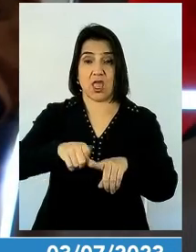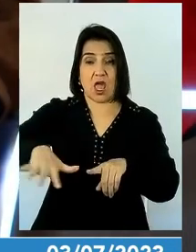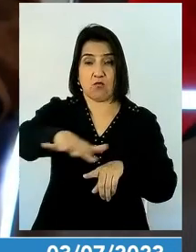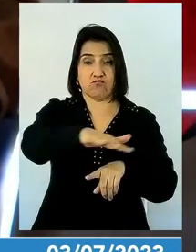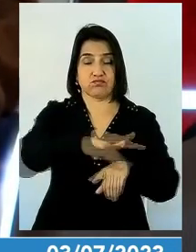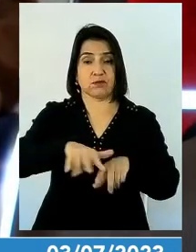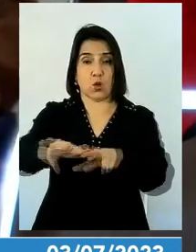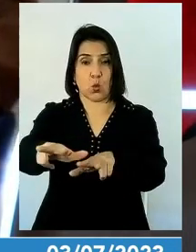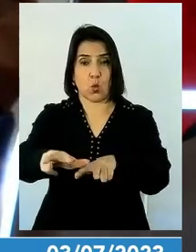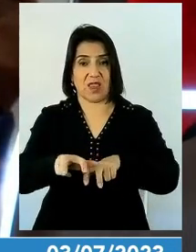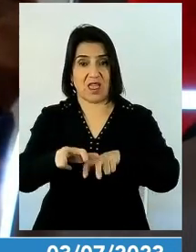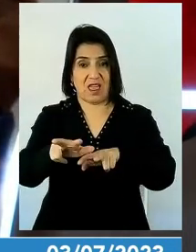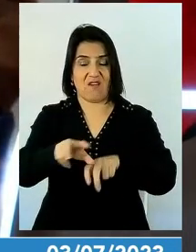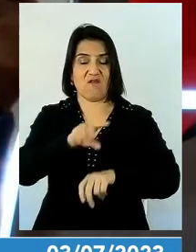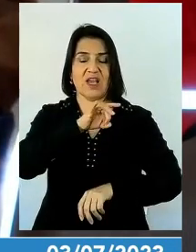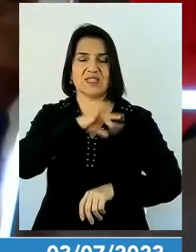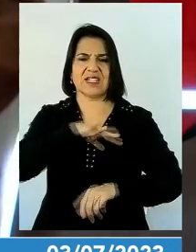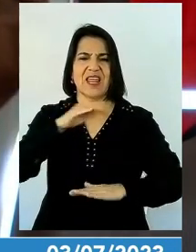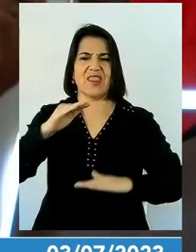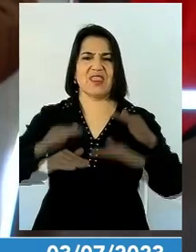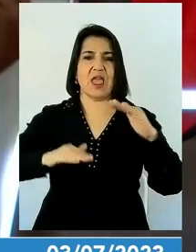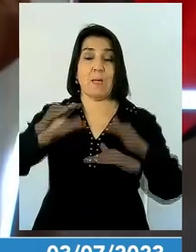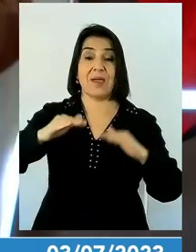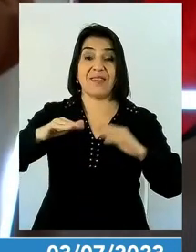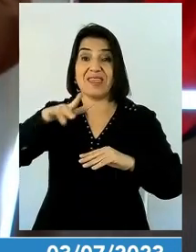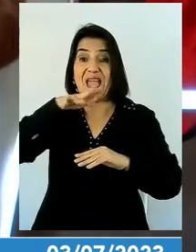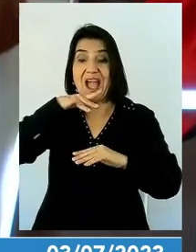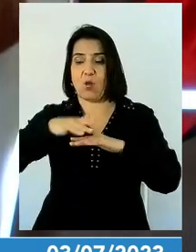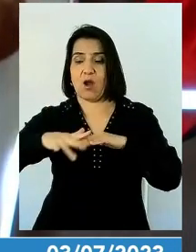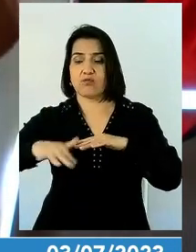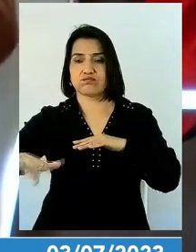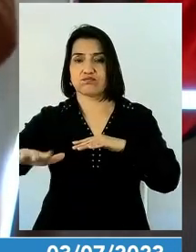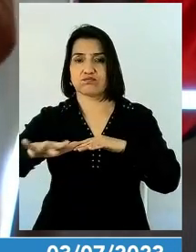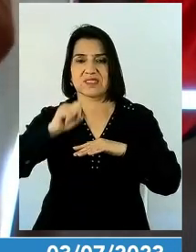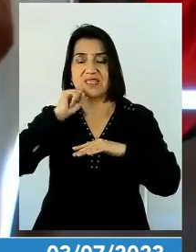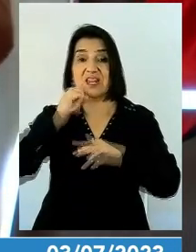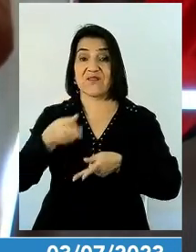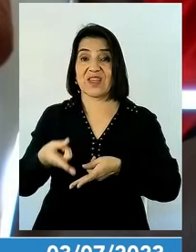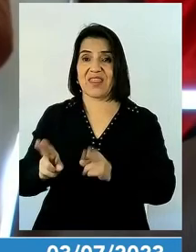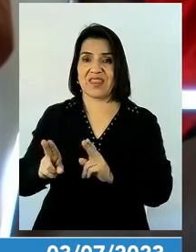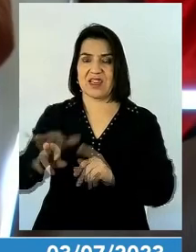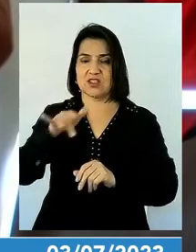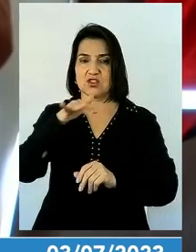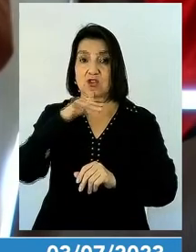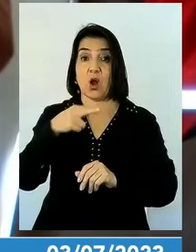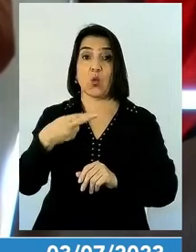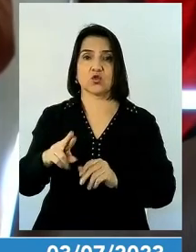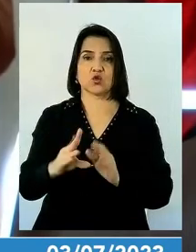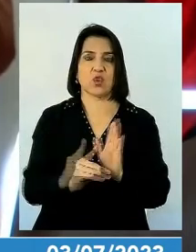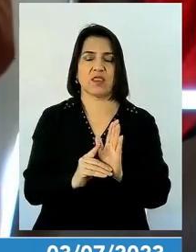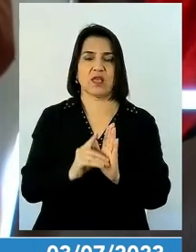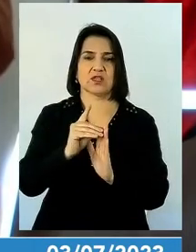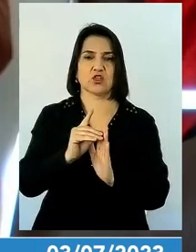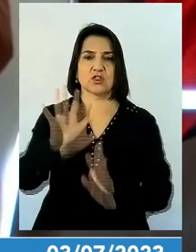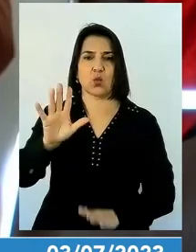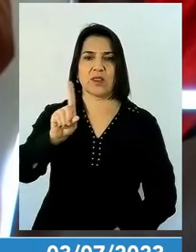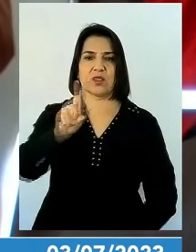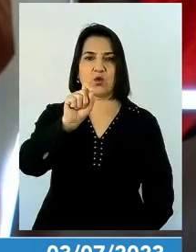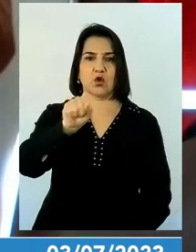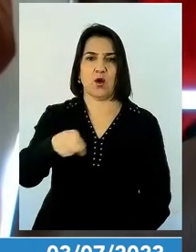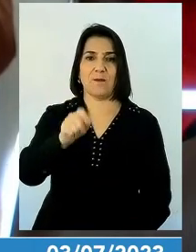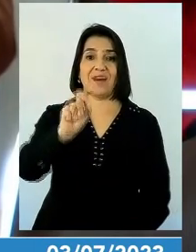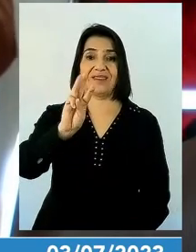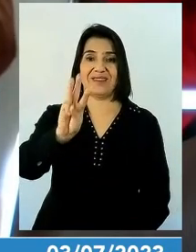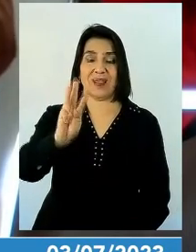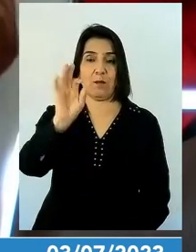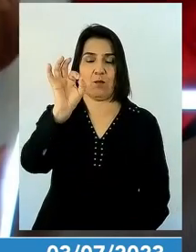de agua de riego, es decir, de los derechos de agua para su desarrollo, y el 51,3% depende de las